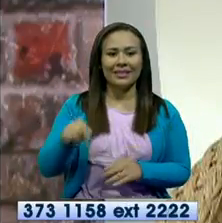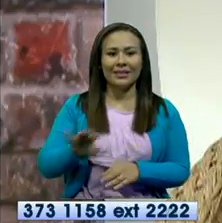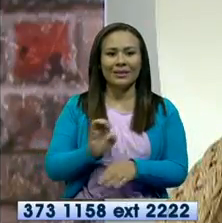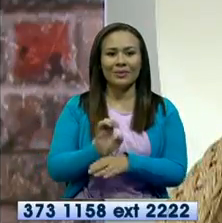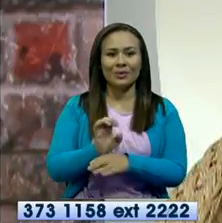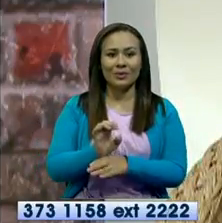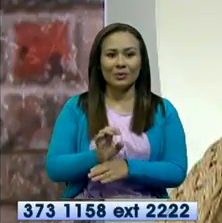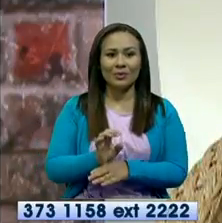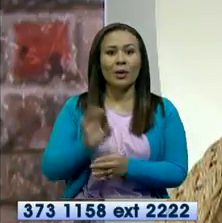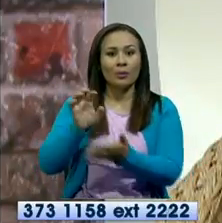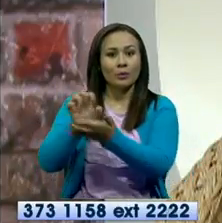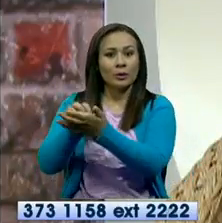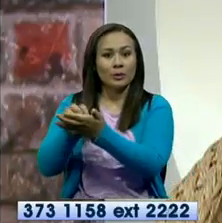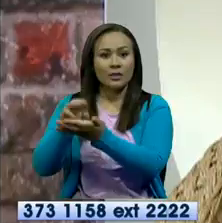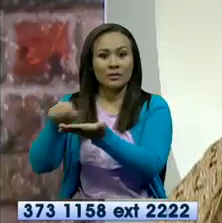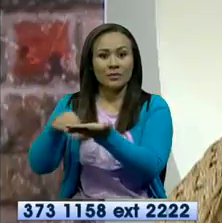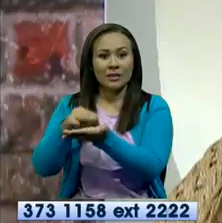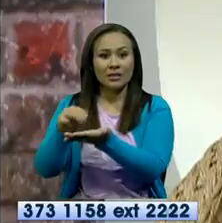provincia